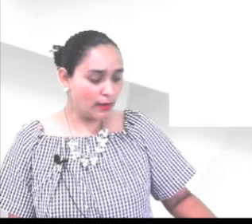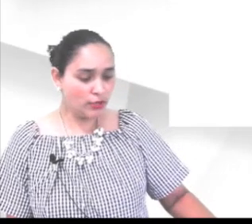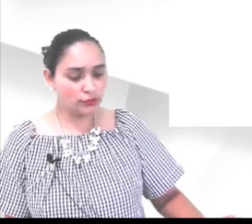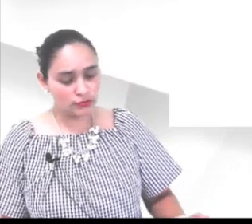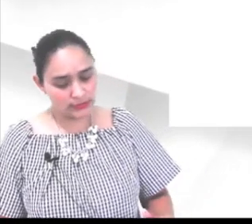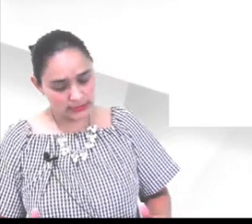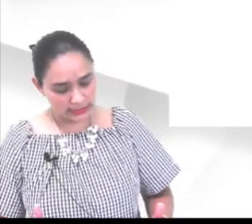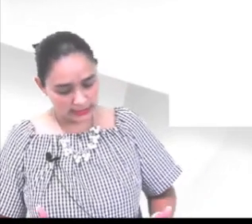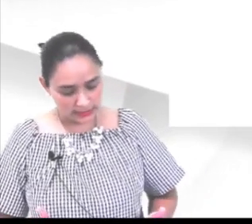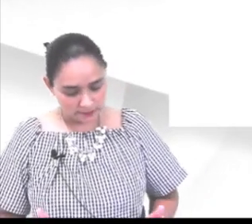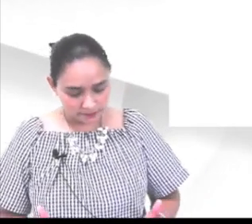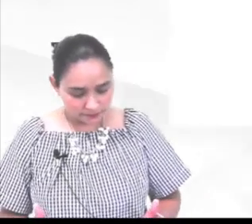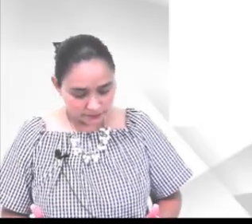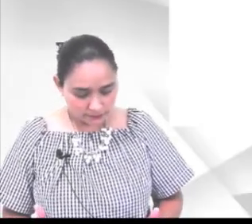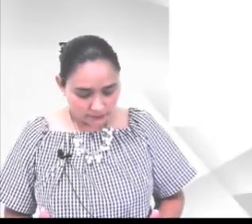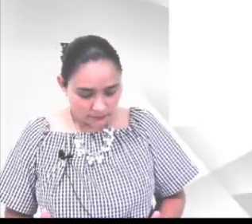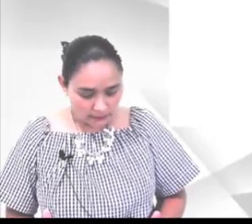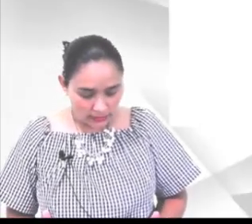Cuando hablamos entonces de que